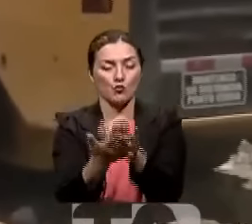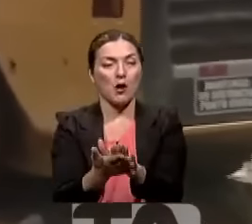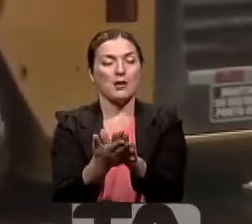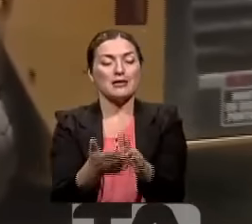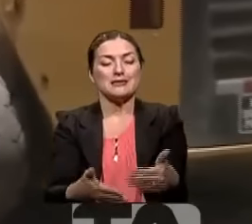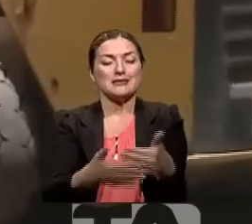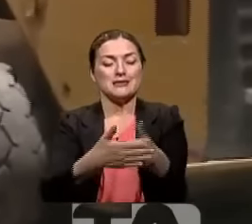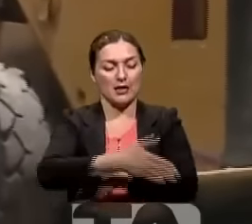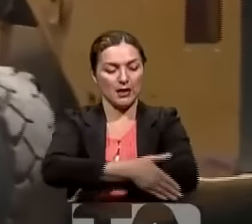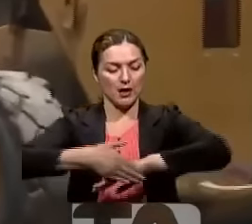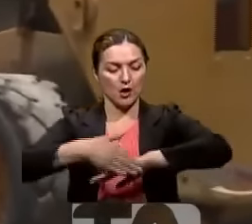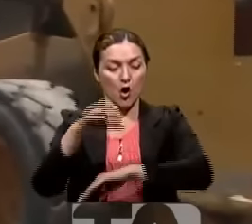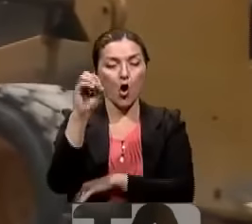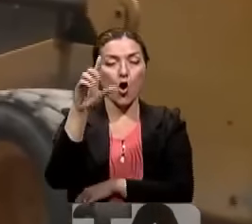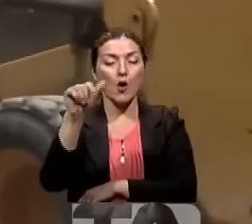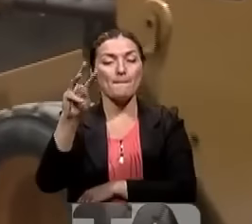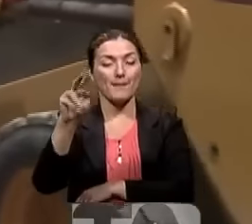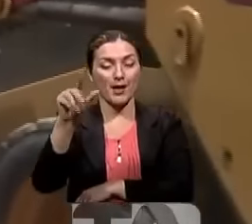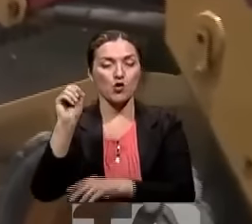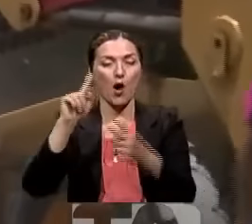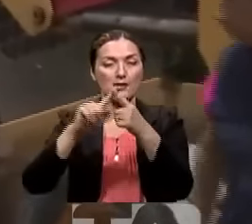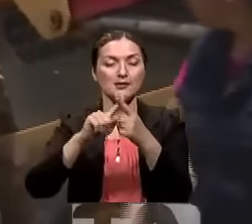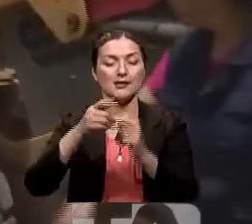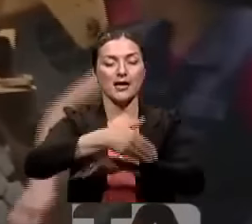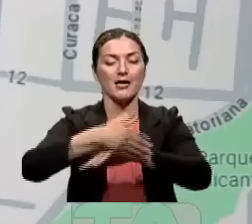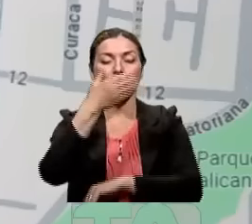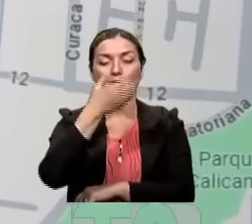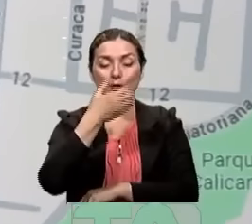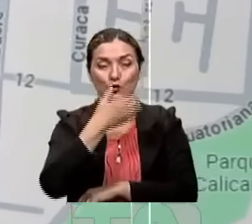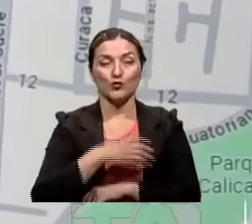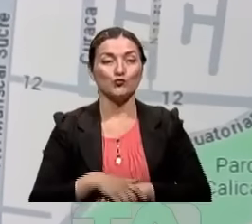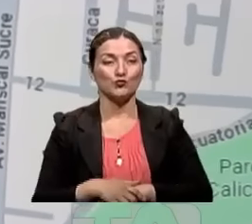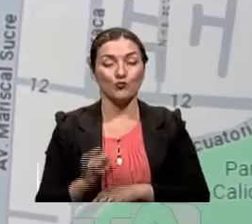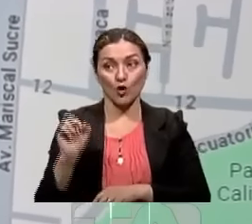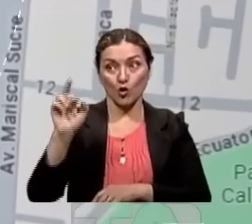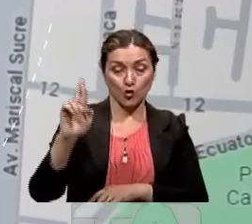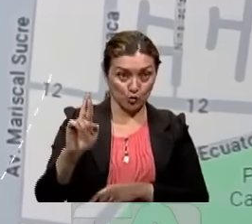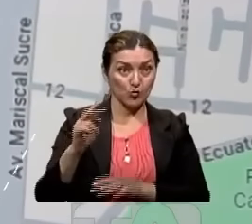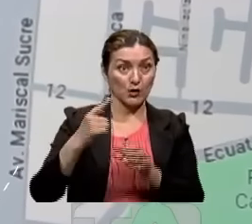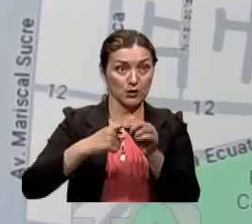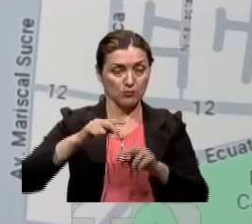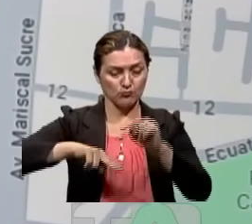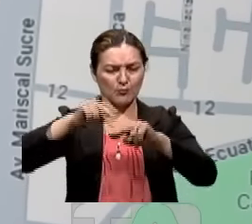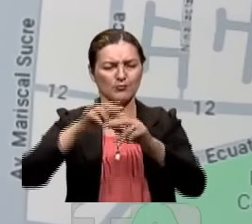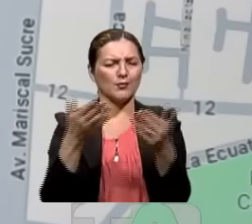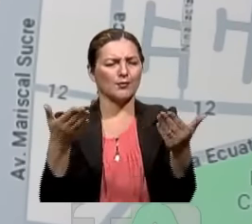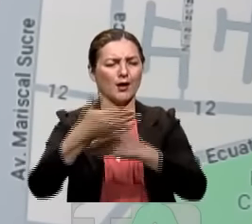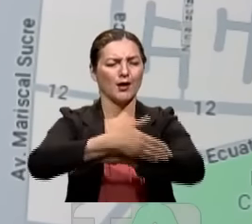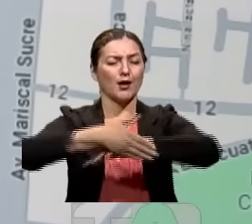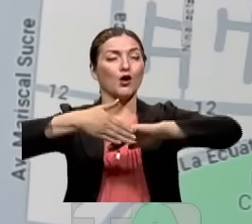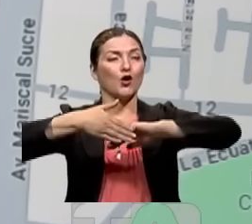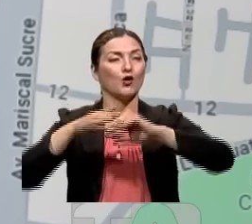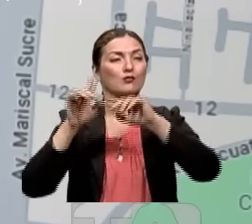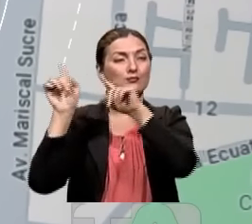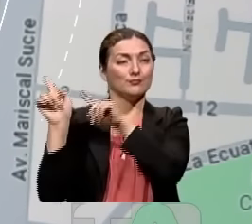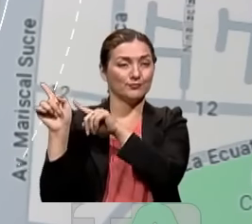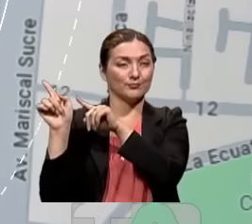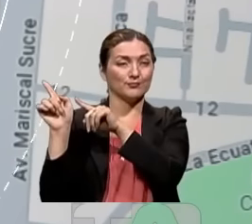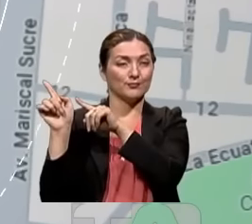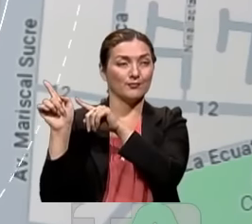será desde la calle Olmedo hasta la calle Ambato. En el sur de la ciudad, las obras se ejecutan en la calle Emilio